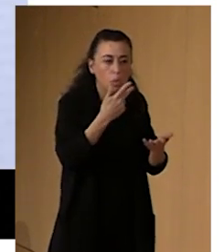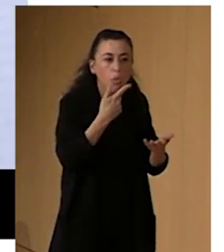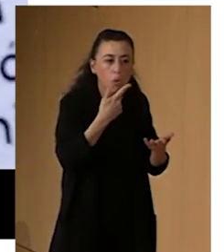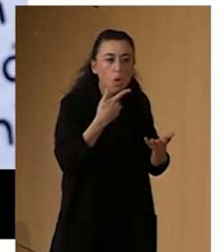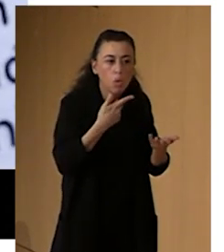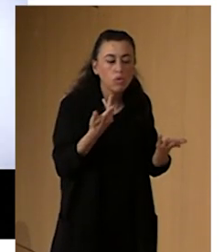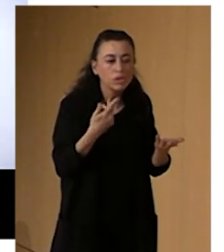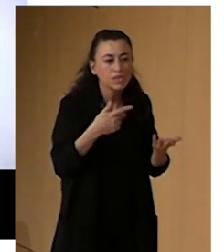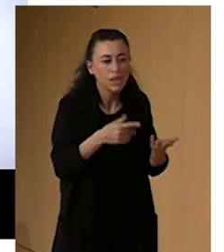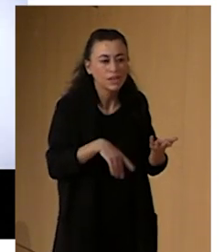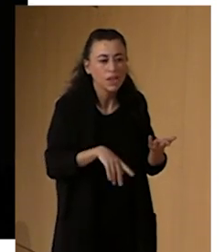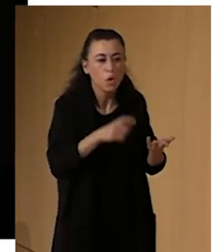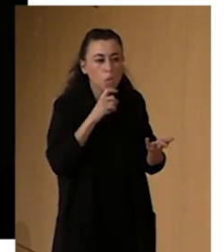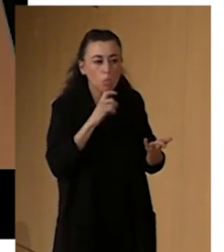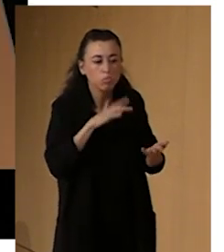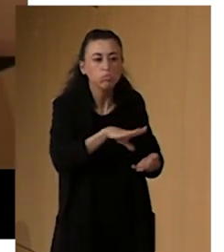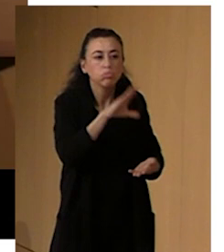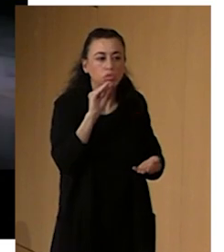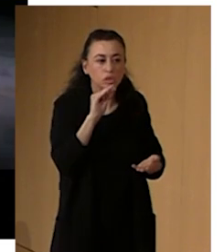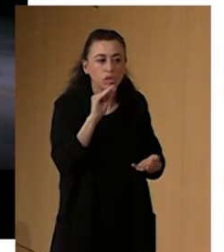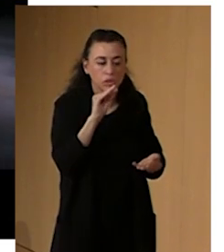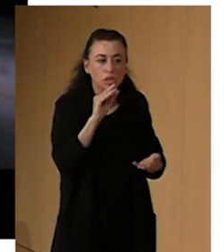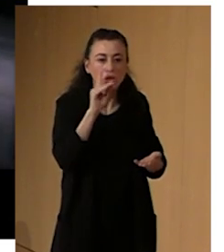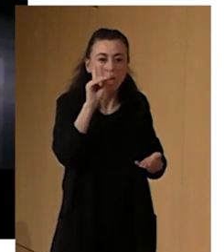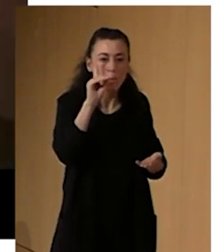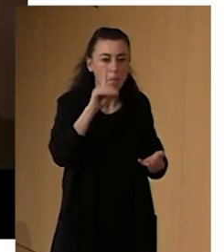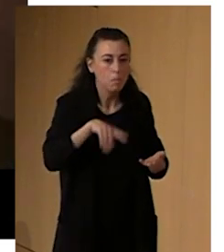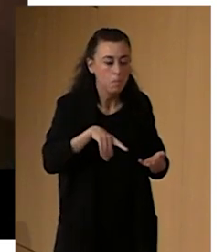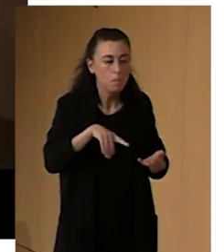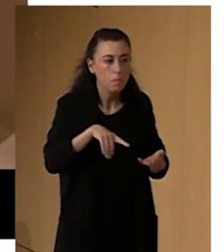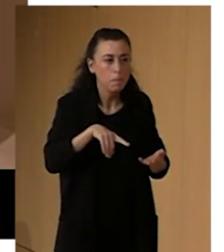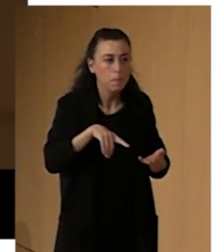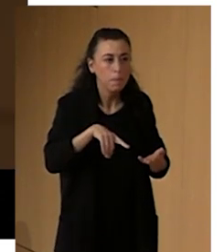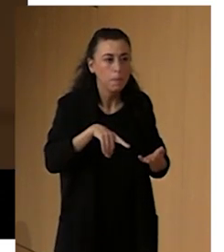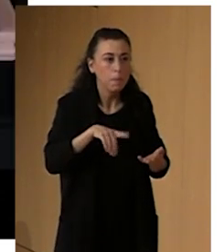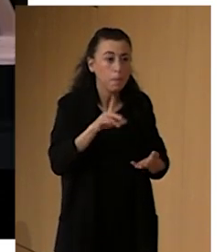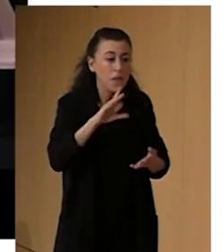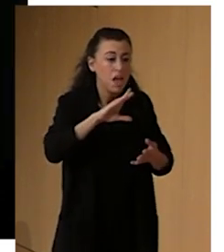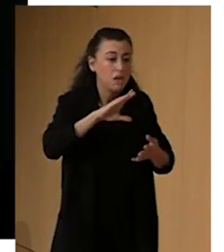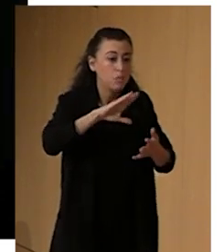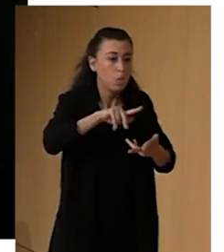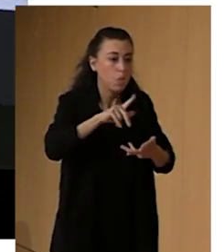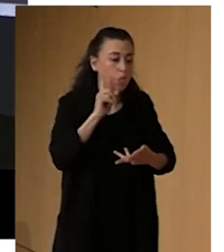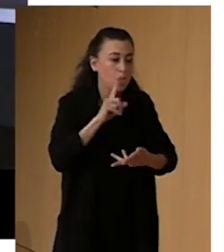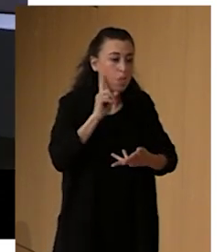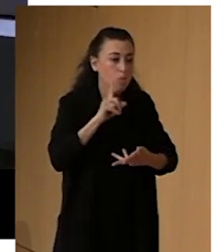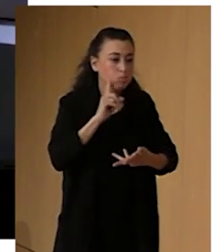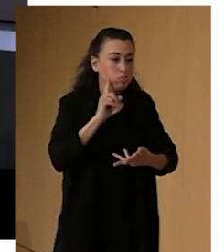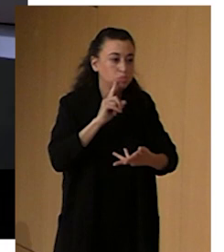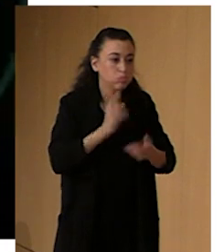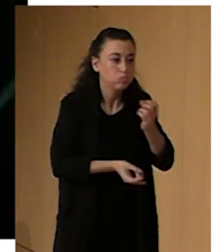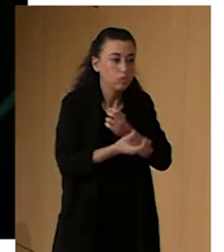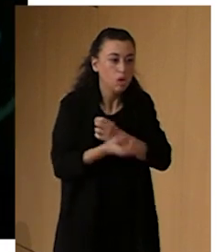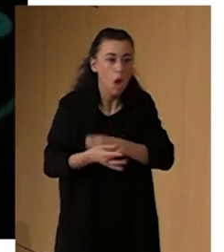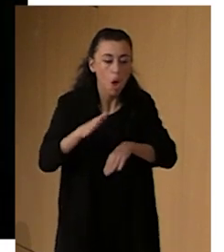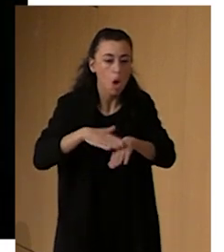es que se acerque a comprender Por qué existen las las fake news y sobre